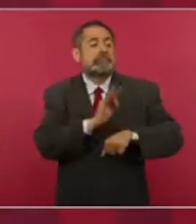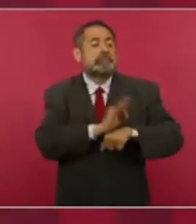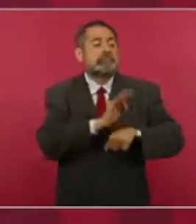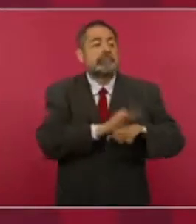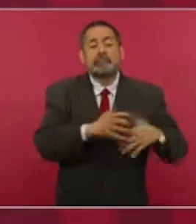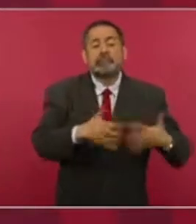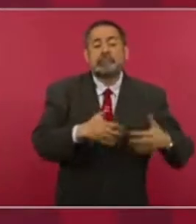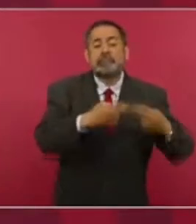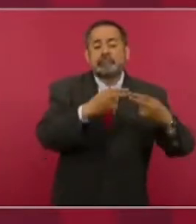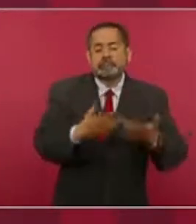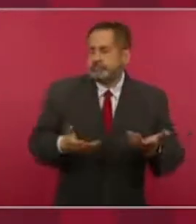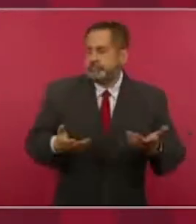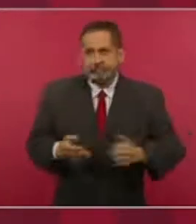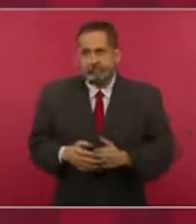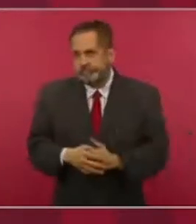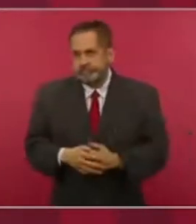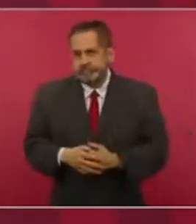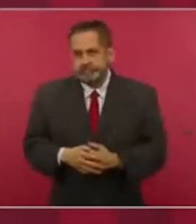No